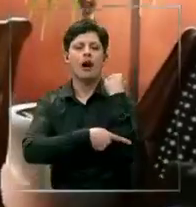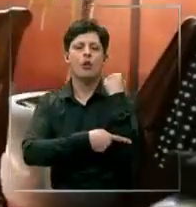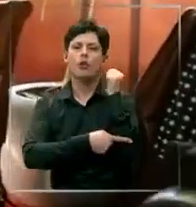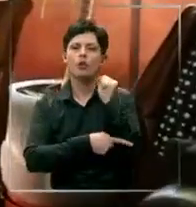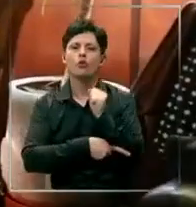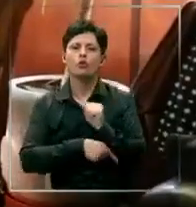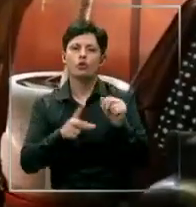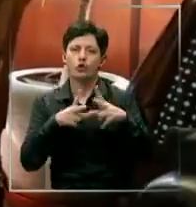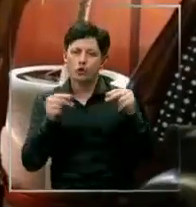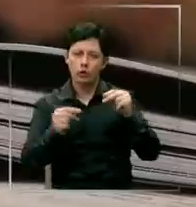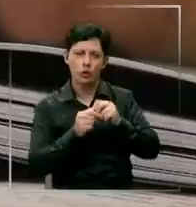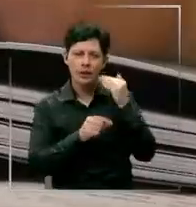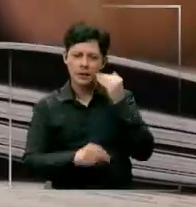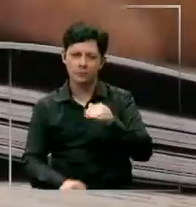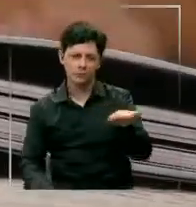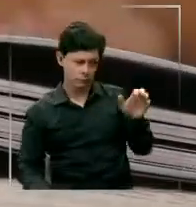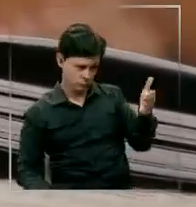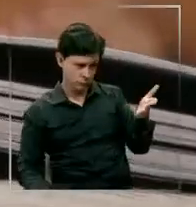abogada Elizabeth Flores.